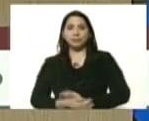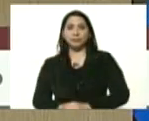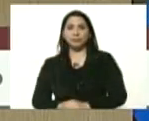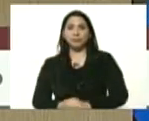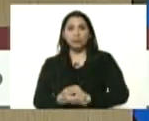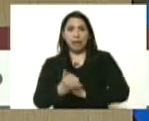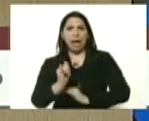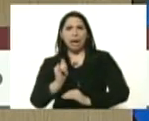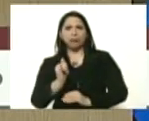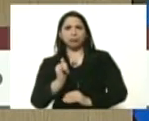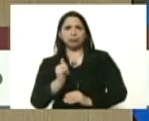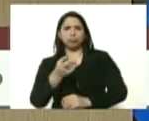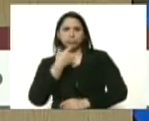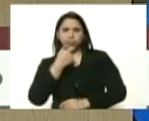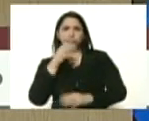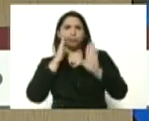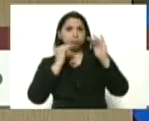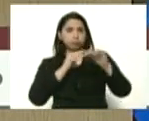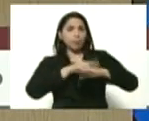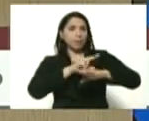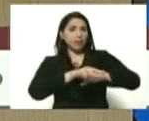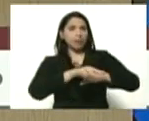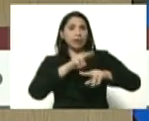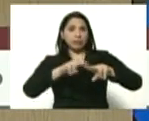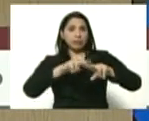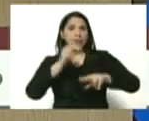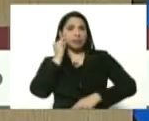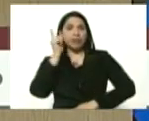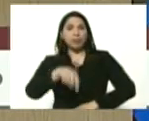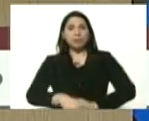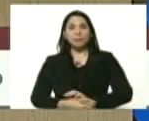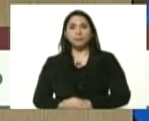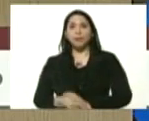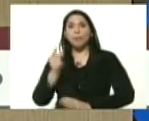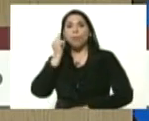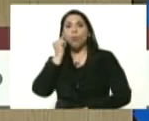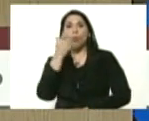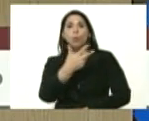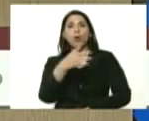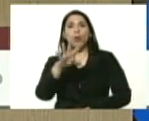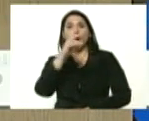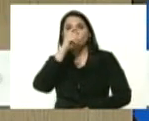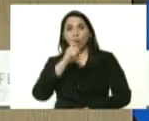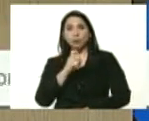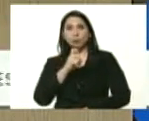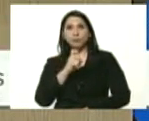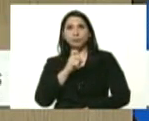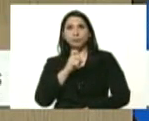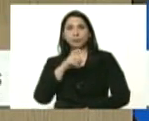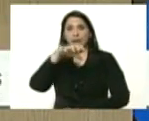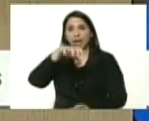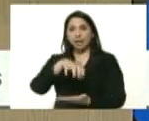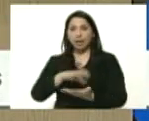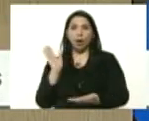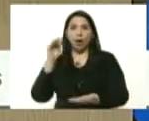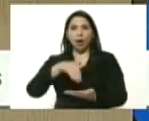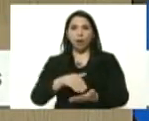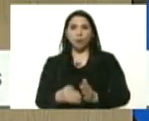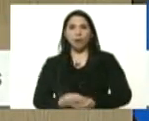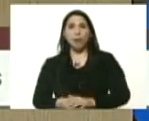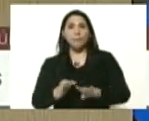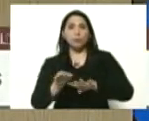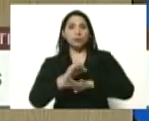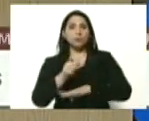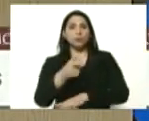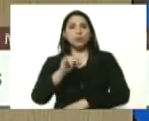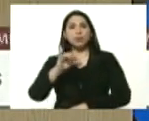está recibiendo tratamiento. Luego tenemos el caso de una mujer de 34 años del estado Aragua, municipio